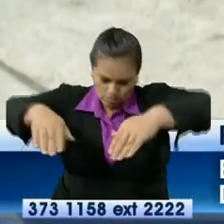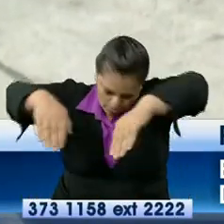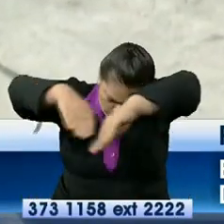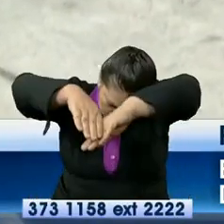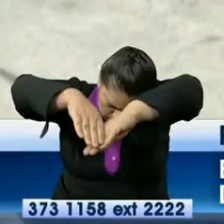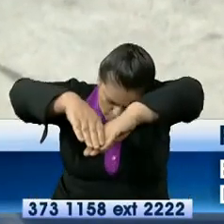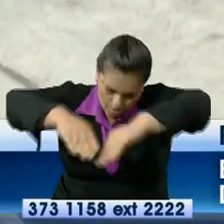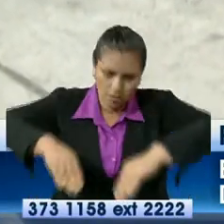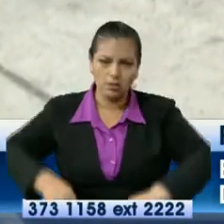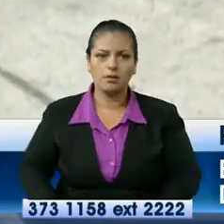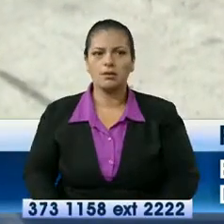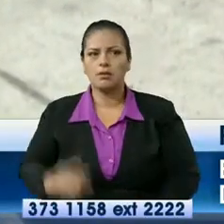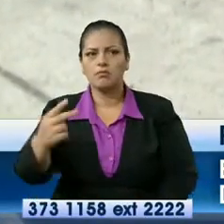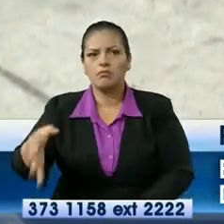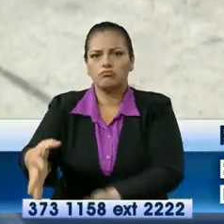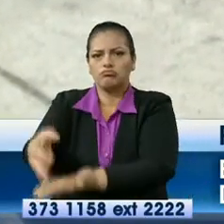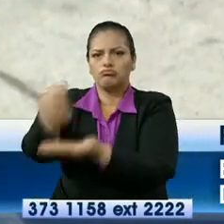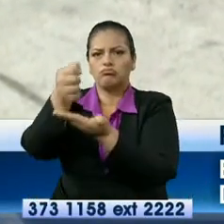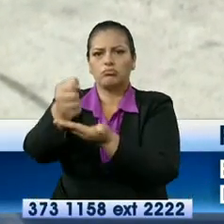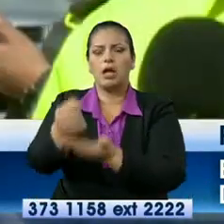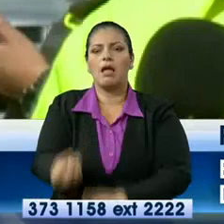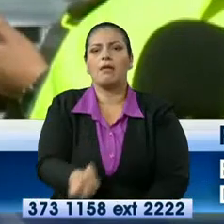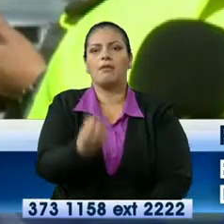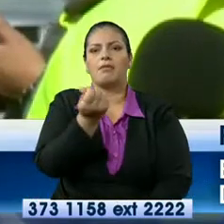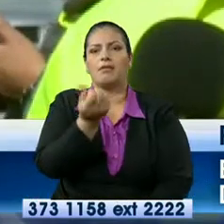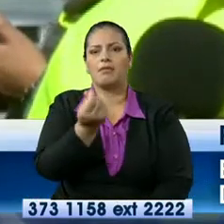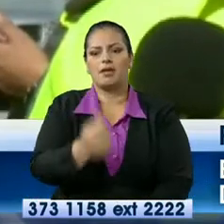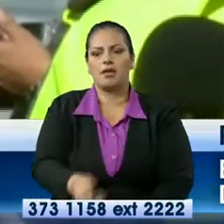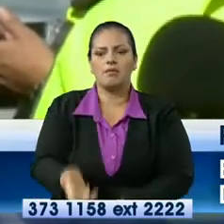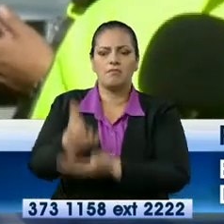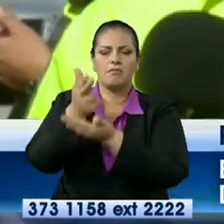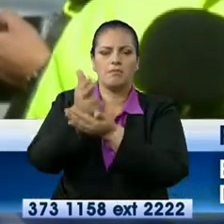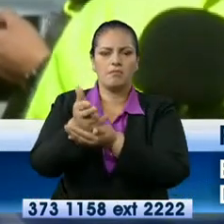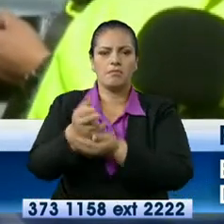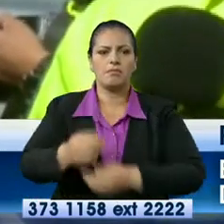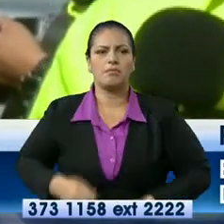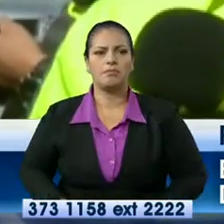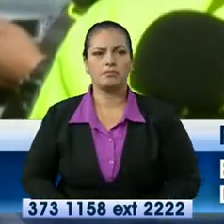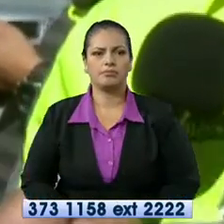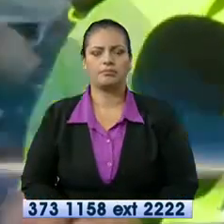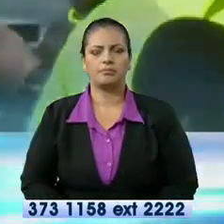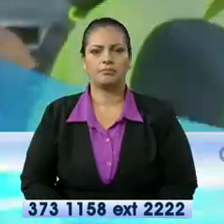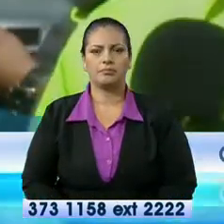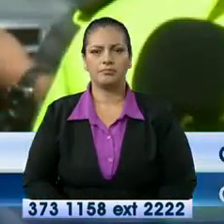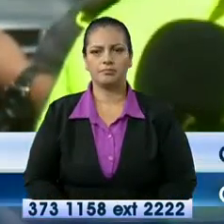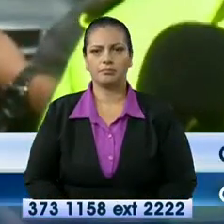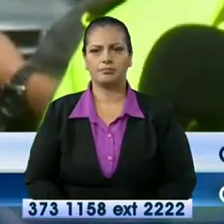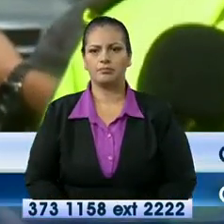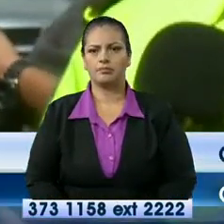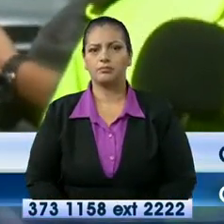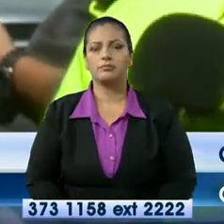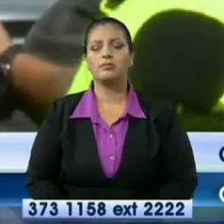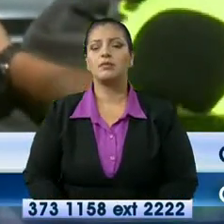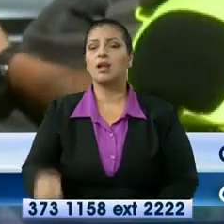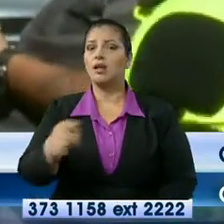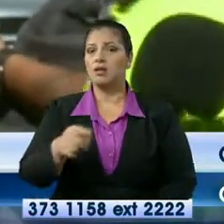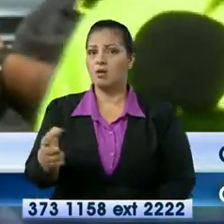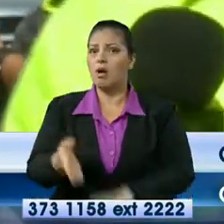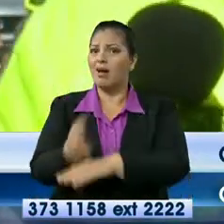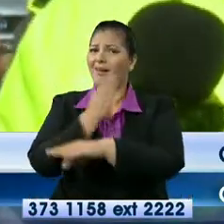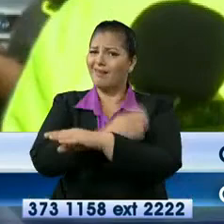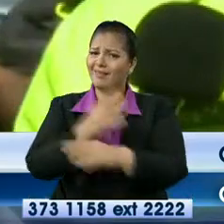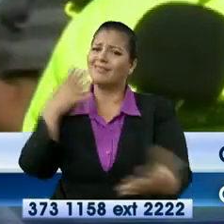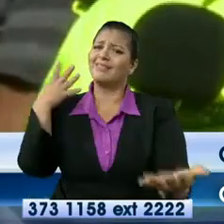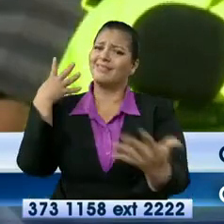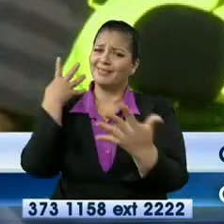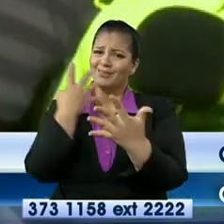fundas con dinero así como un revólver de una pistola tenemos los antecedentes las personas que han intervenido en otros